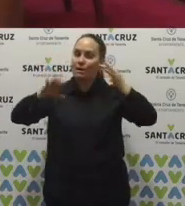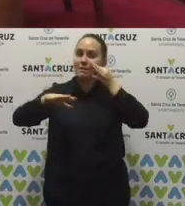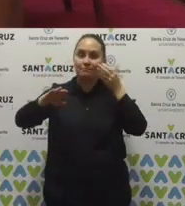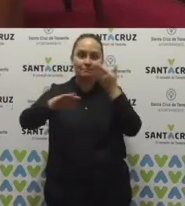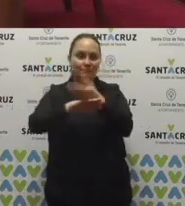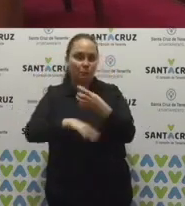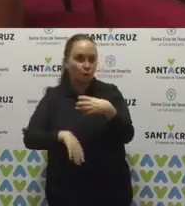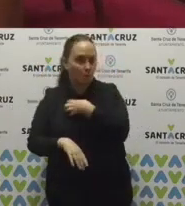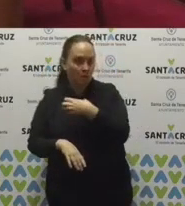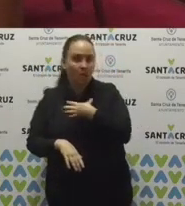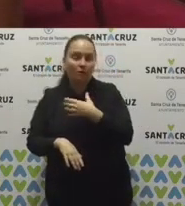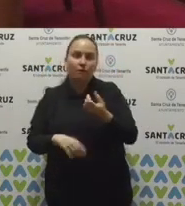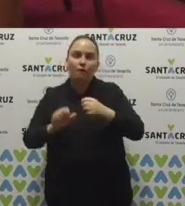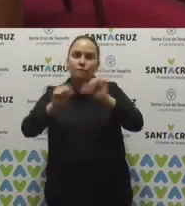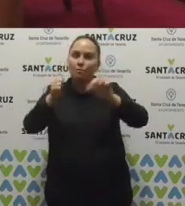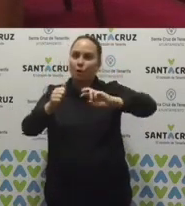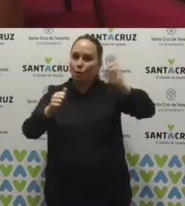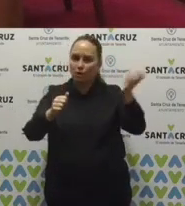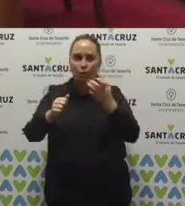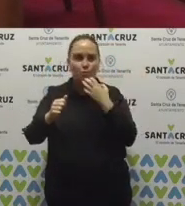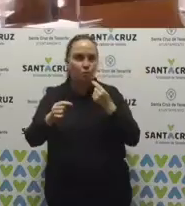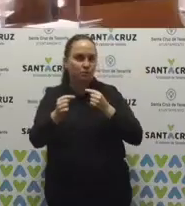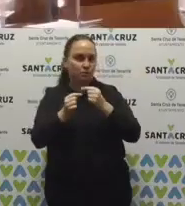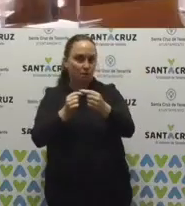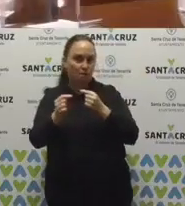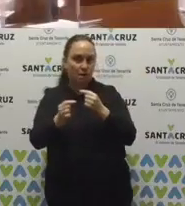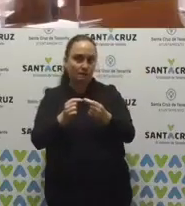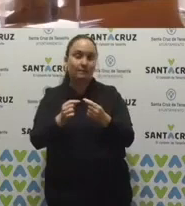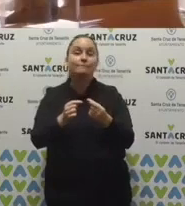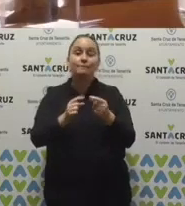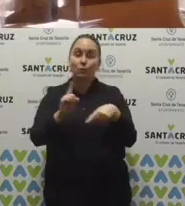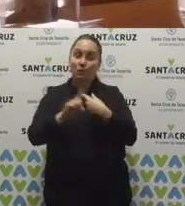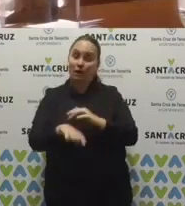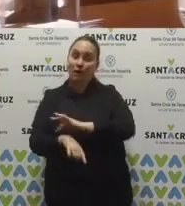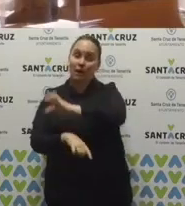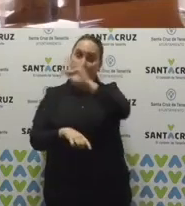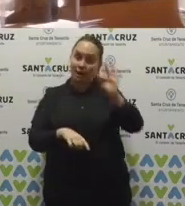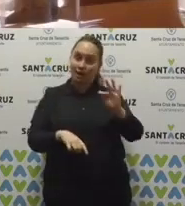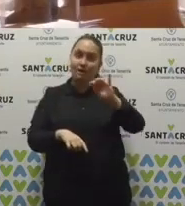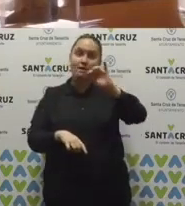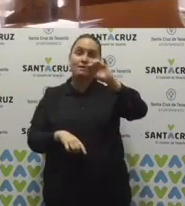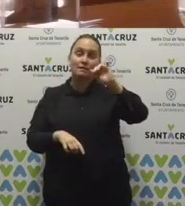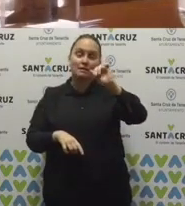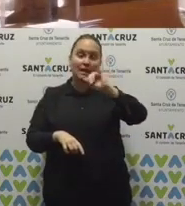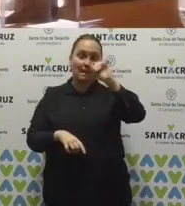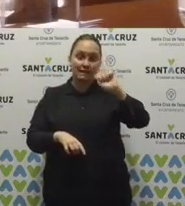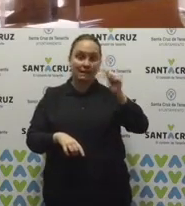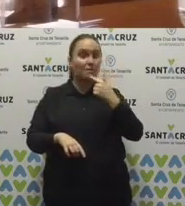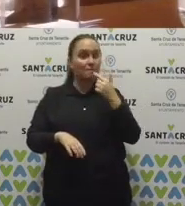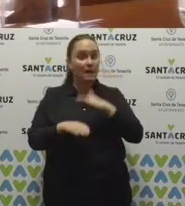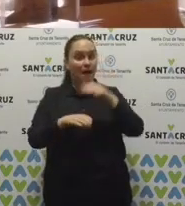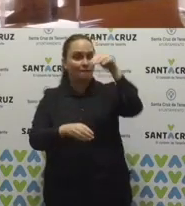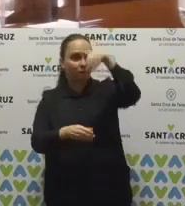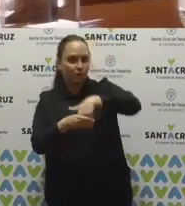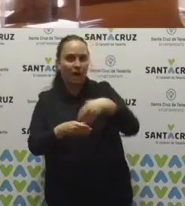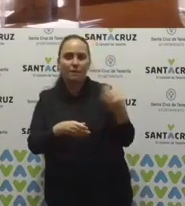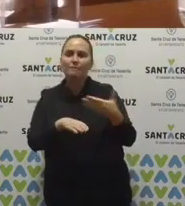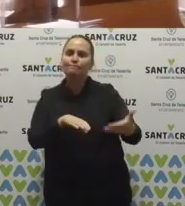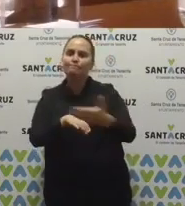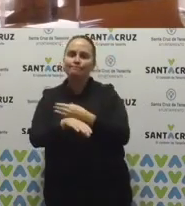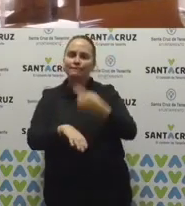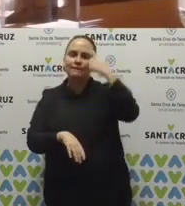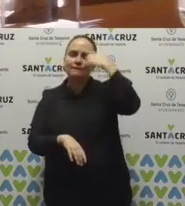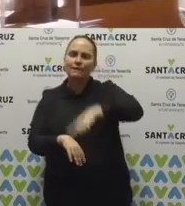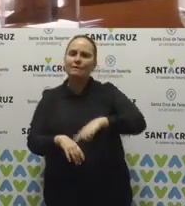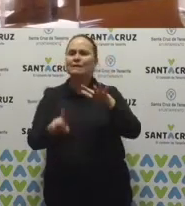no de forma presencial sino de forma telemática y doña y a esa requiere antes de posicionarse saber en qué situación están